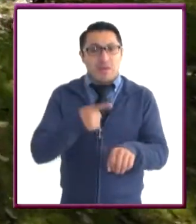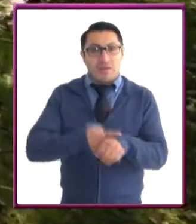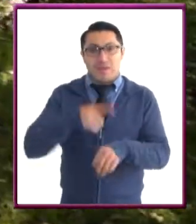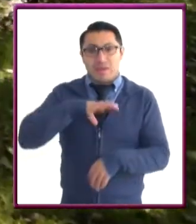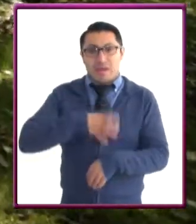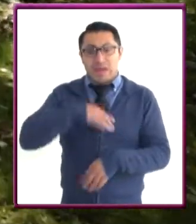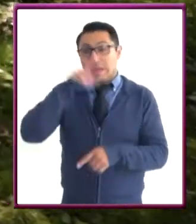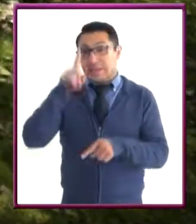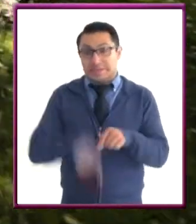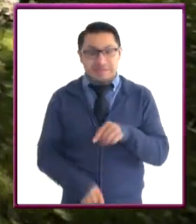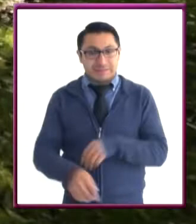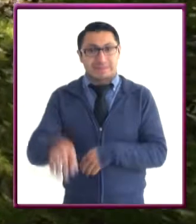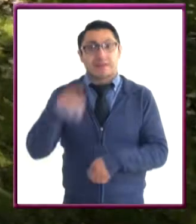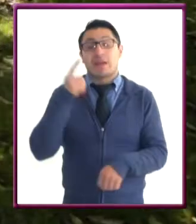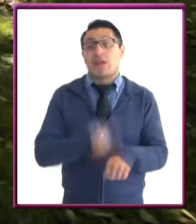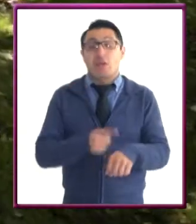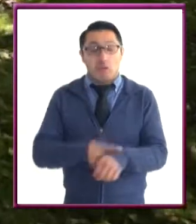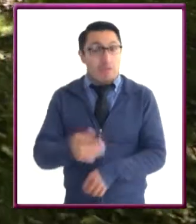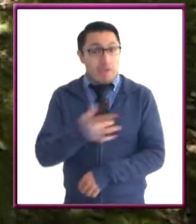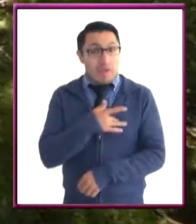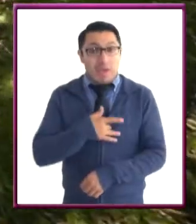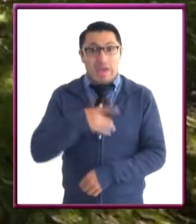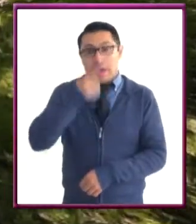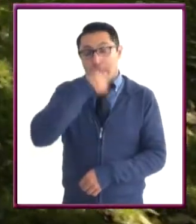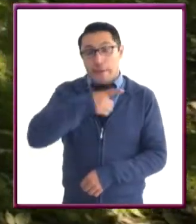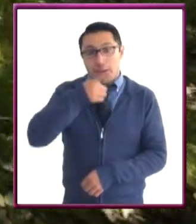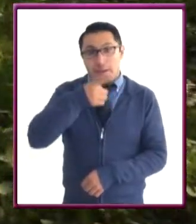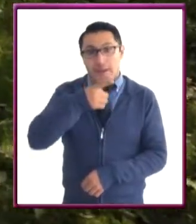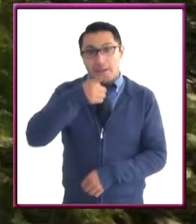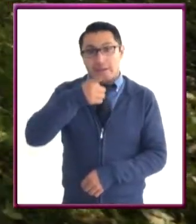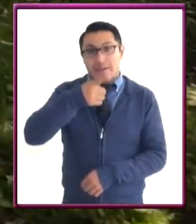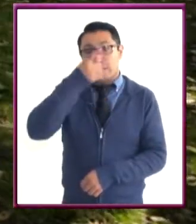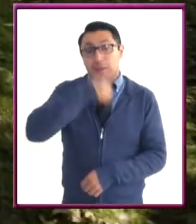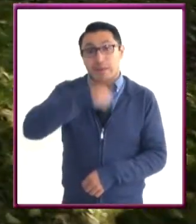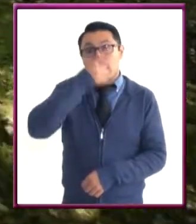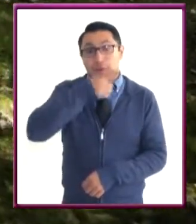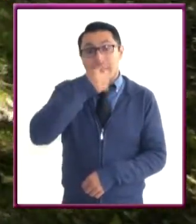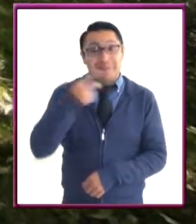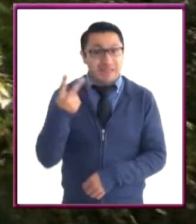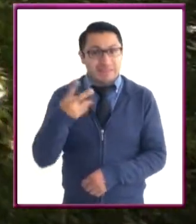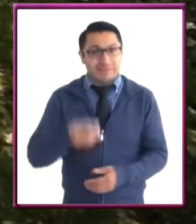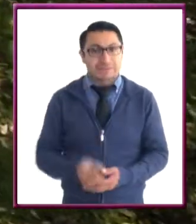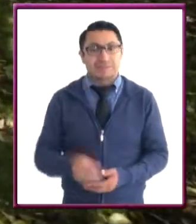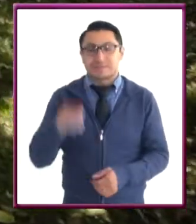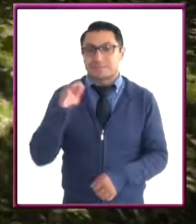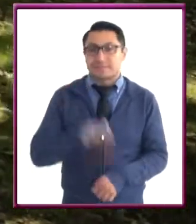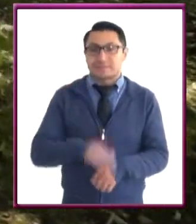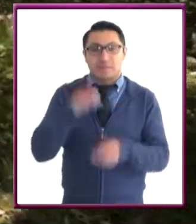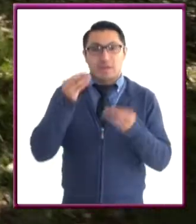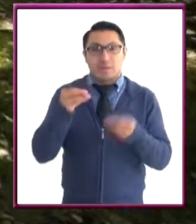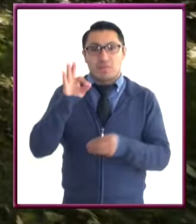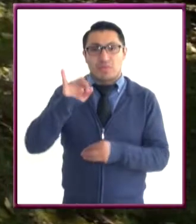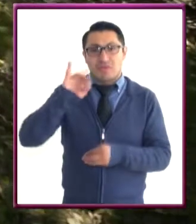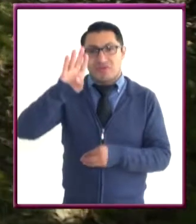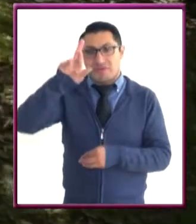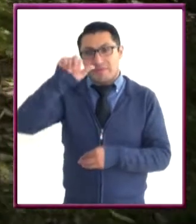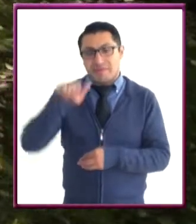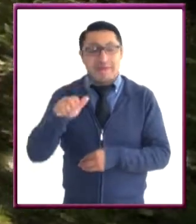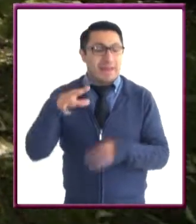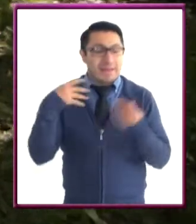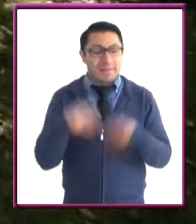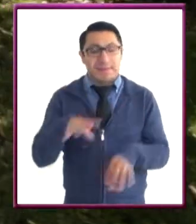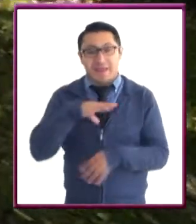cáncer, enfermedades cardíacas y diabetes tipo 2. Tiene un alto contenido de fibra, así que